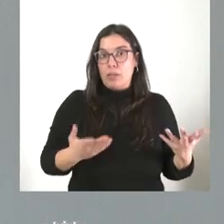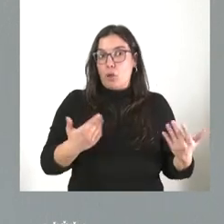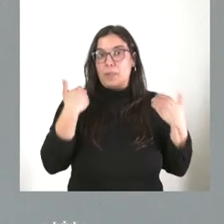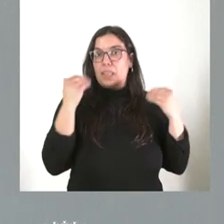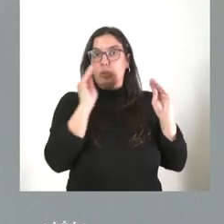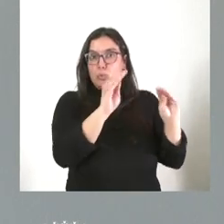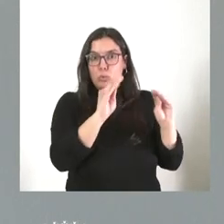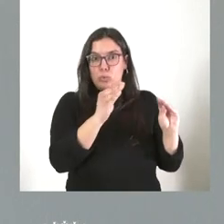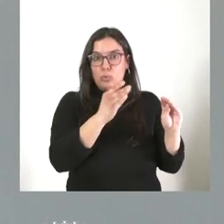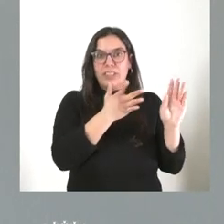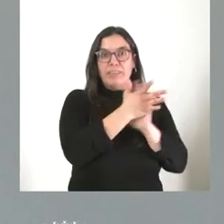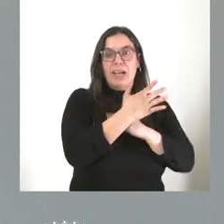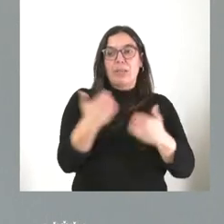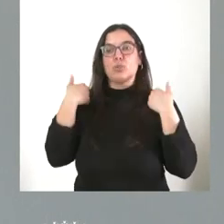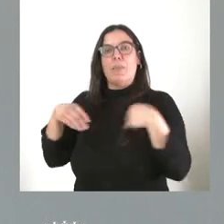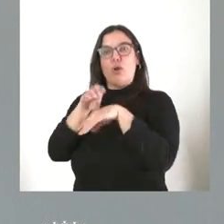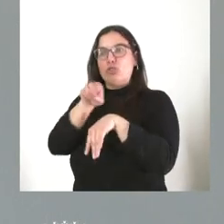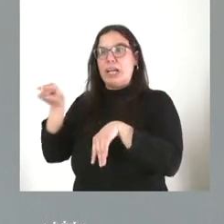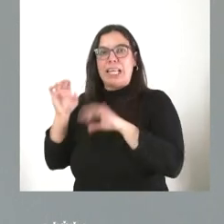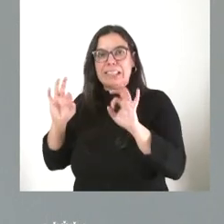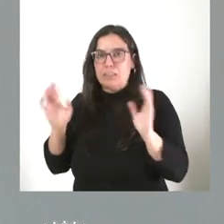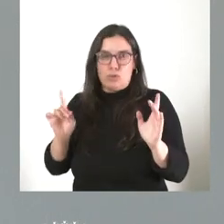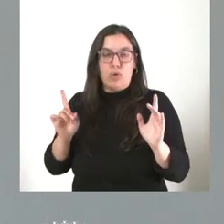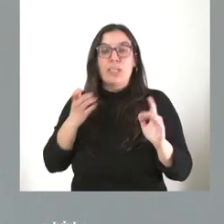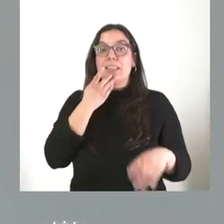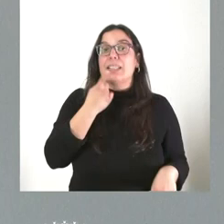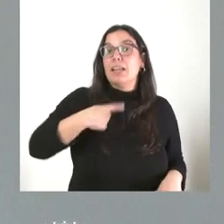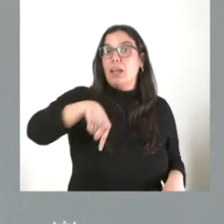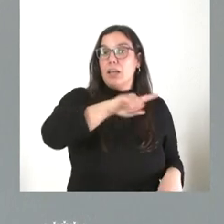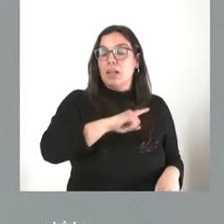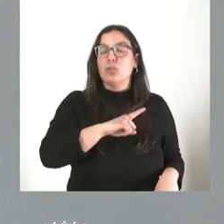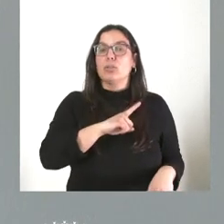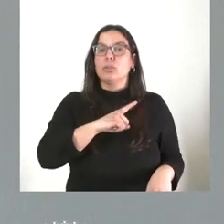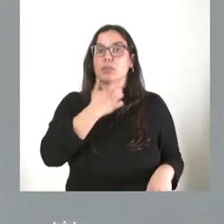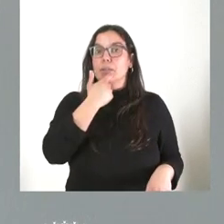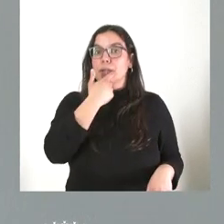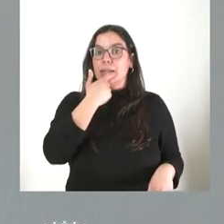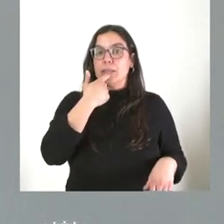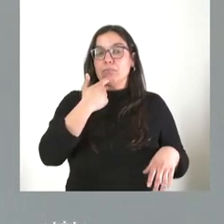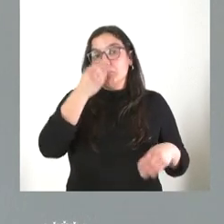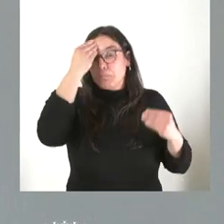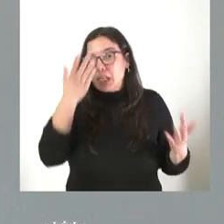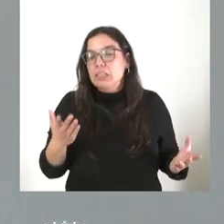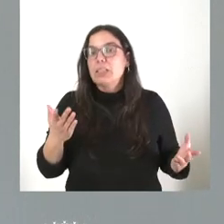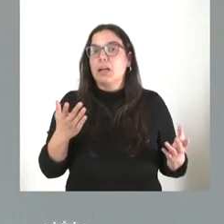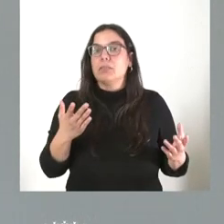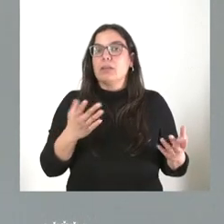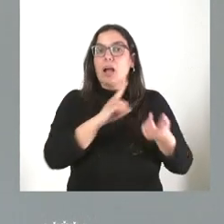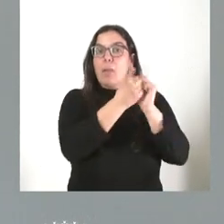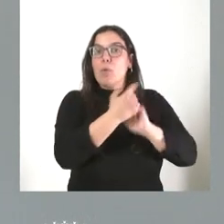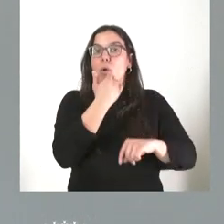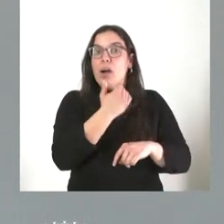competencia no es de una consejería concreta es de ellos si ellos finalmente promueven o estiman necesario o algún cambio